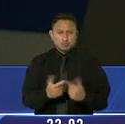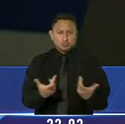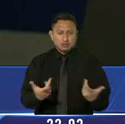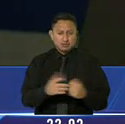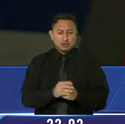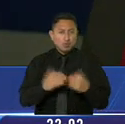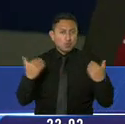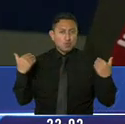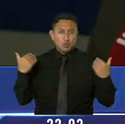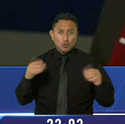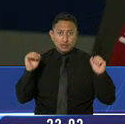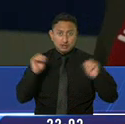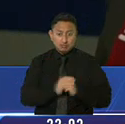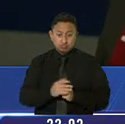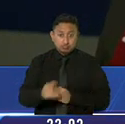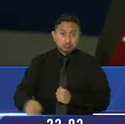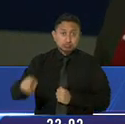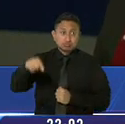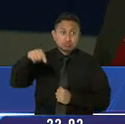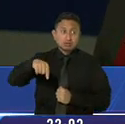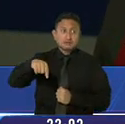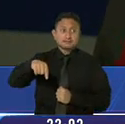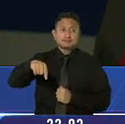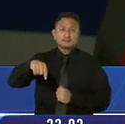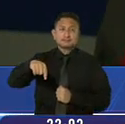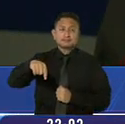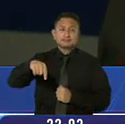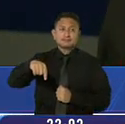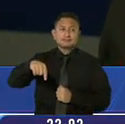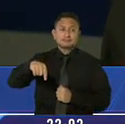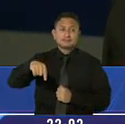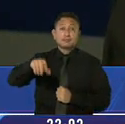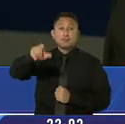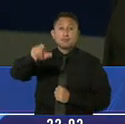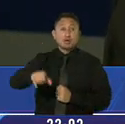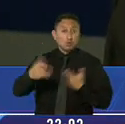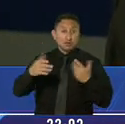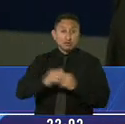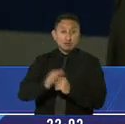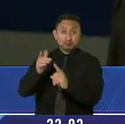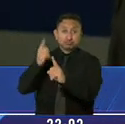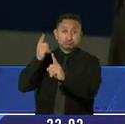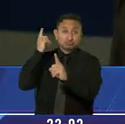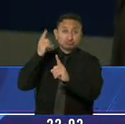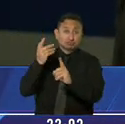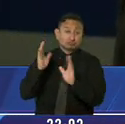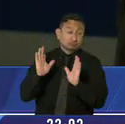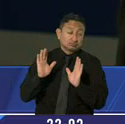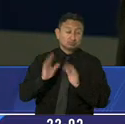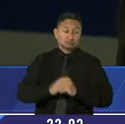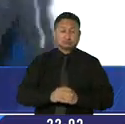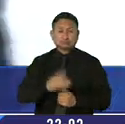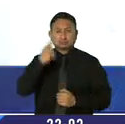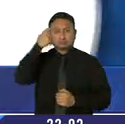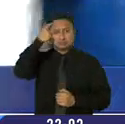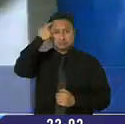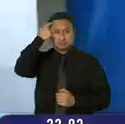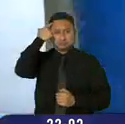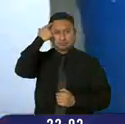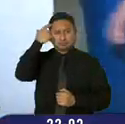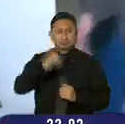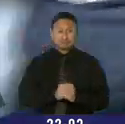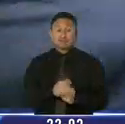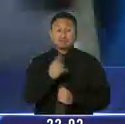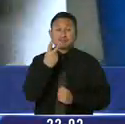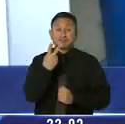momento hubiera podido cegar la vida de algún ciudadano y de algún compatriota. En 2 allanamientos realizados en